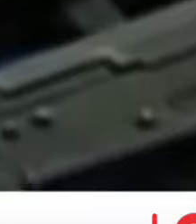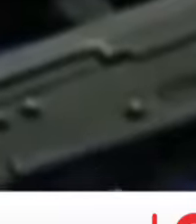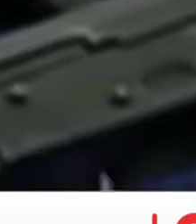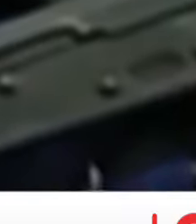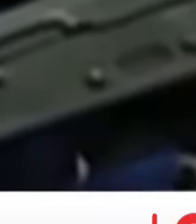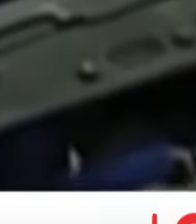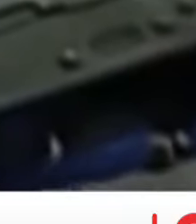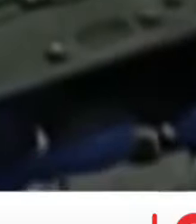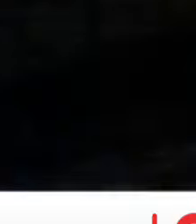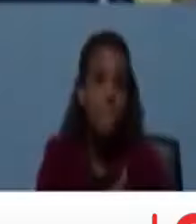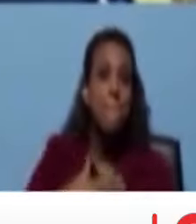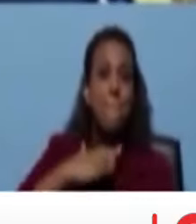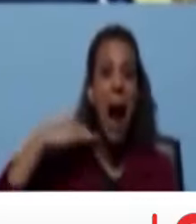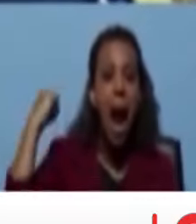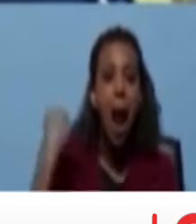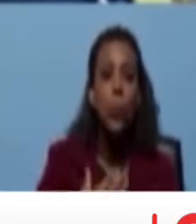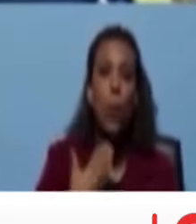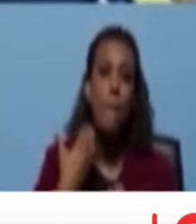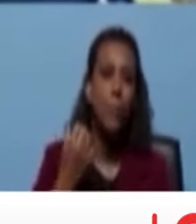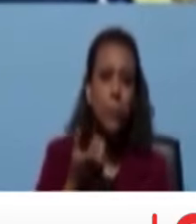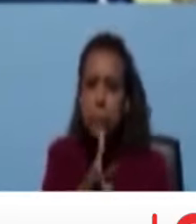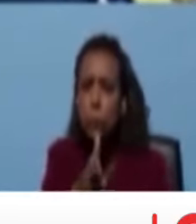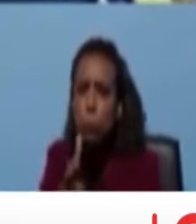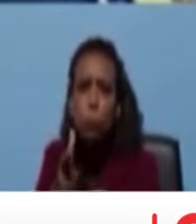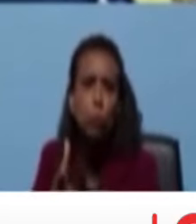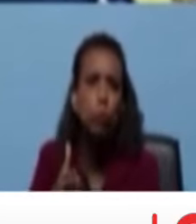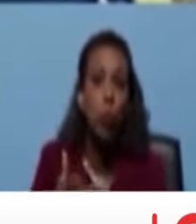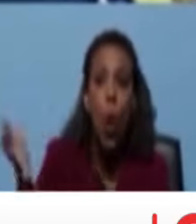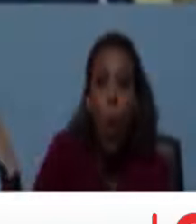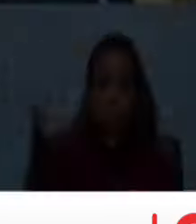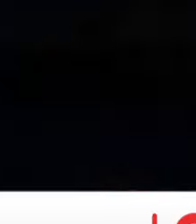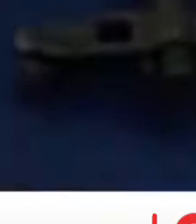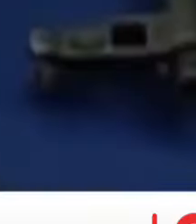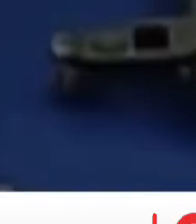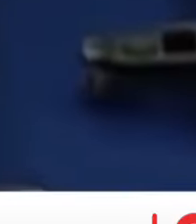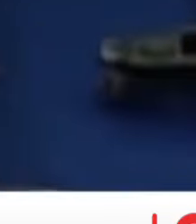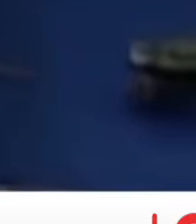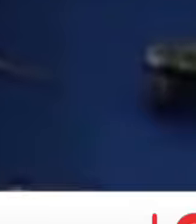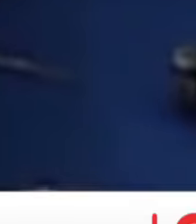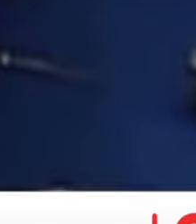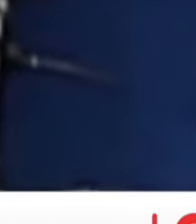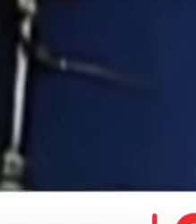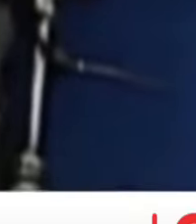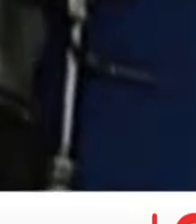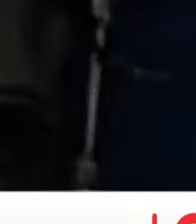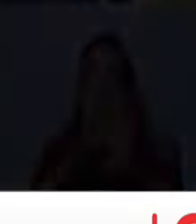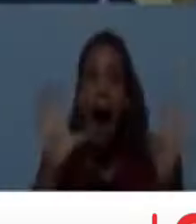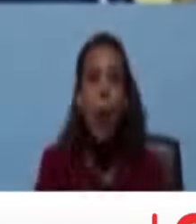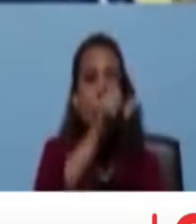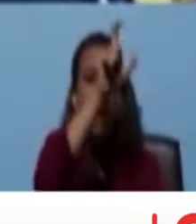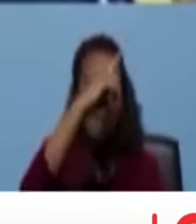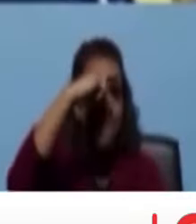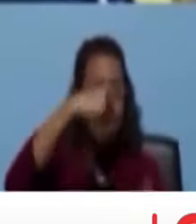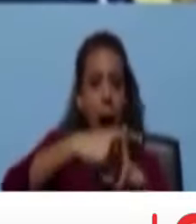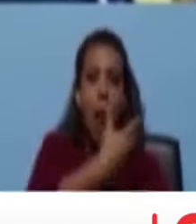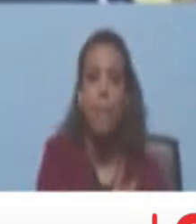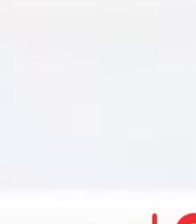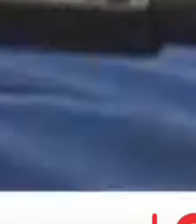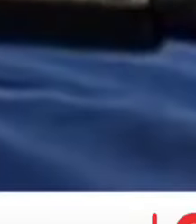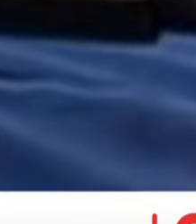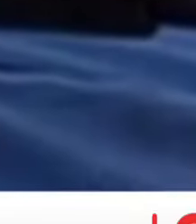de un grupo de mercenarios que están buscando para traerlos a Venezuela con objetivos muy claros de asesinar al presidente